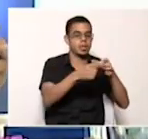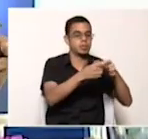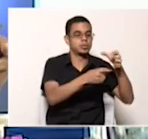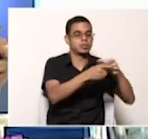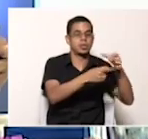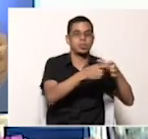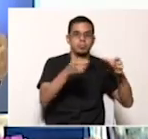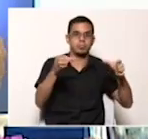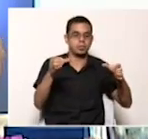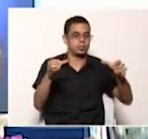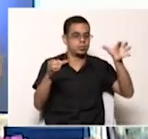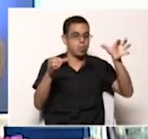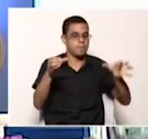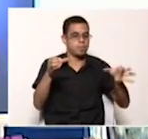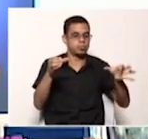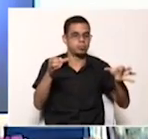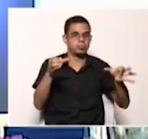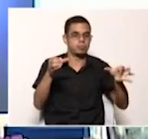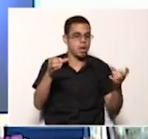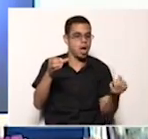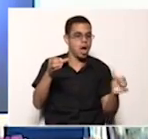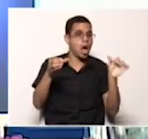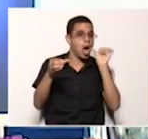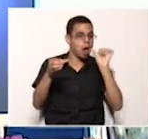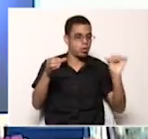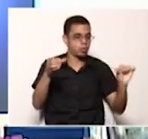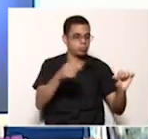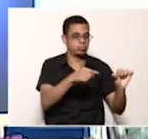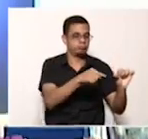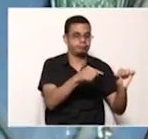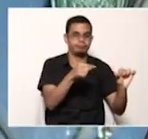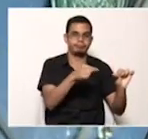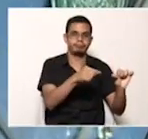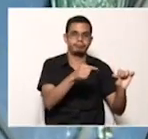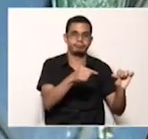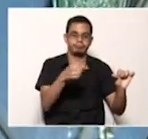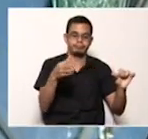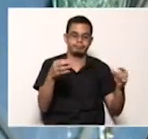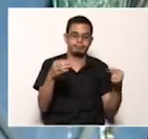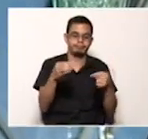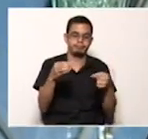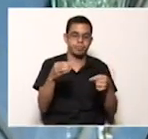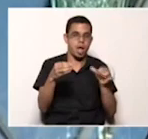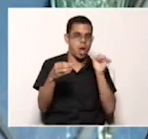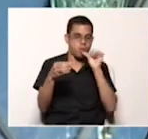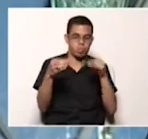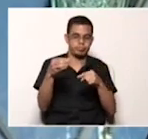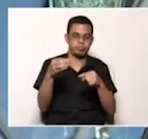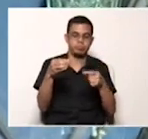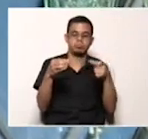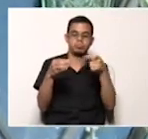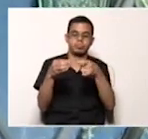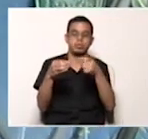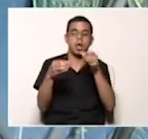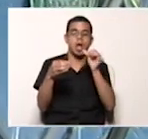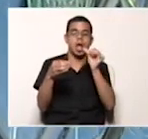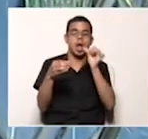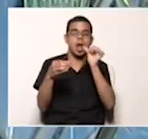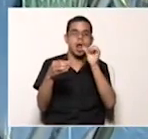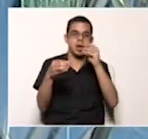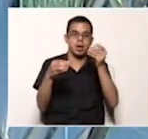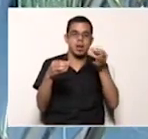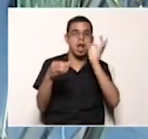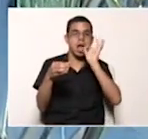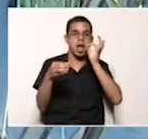molido o pulverizado. Y luego se cierra. La cerré y voy a calentar.